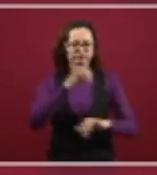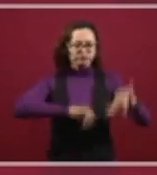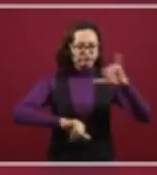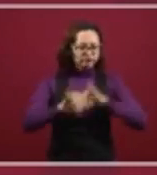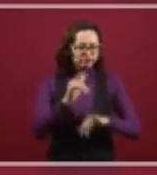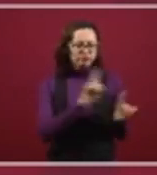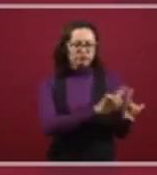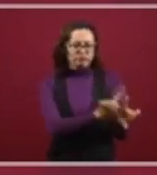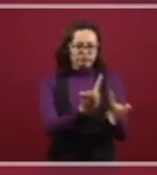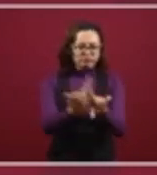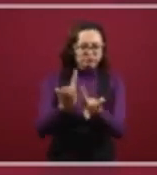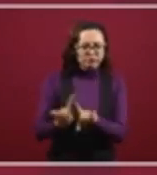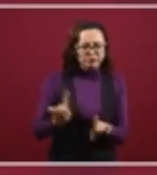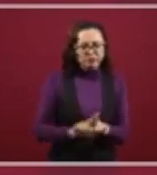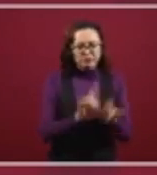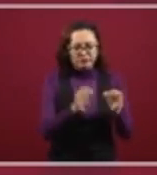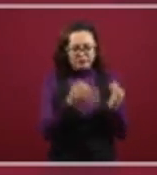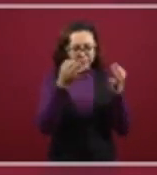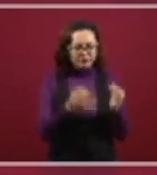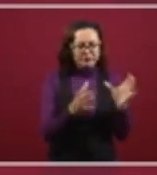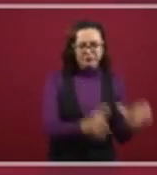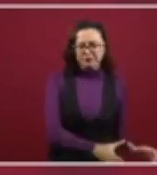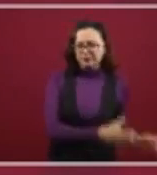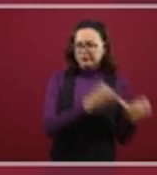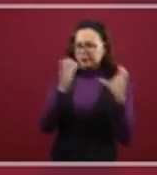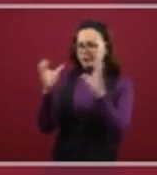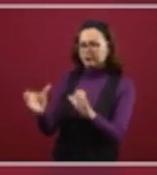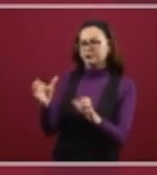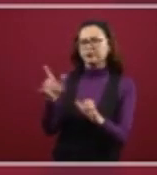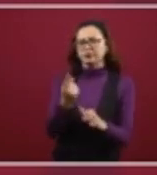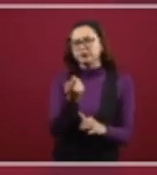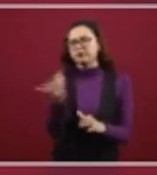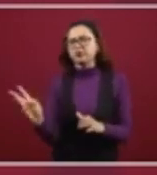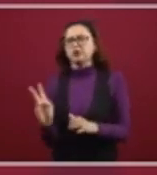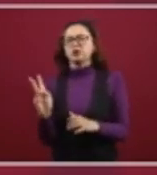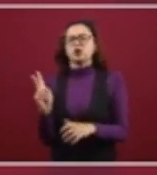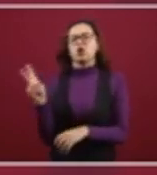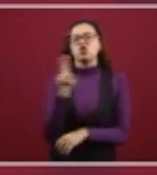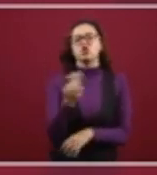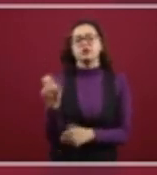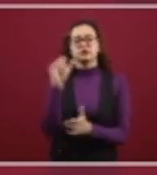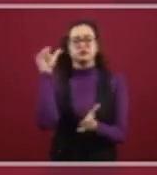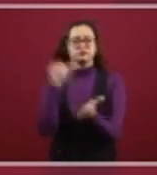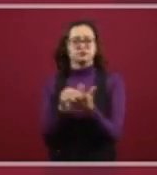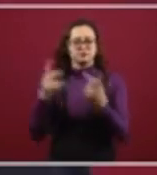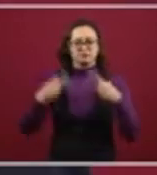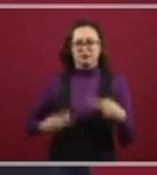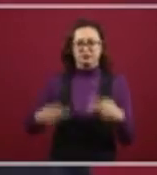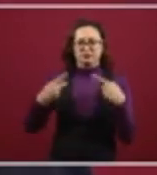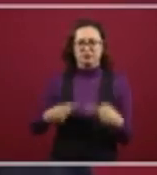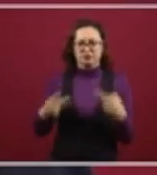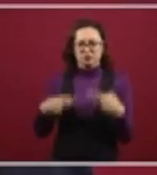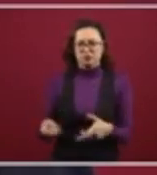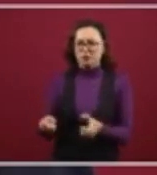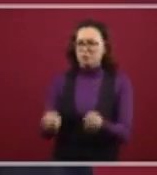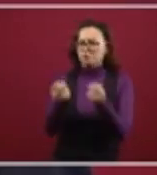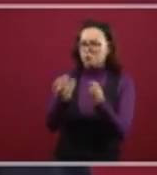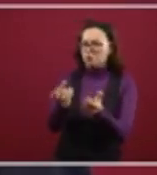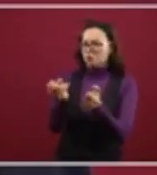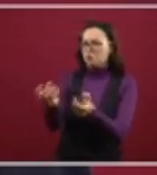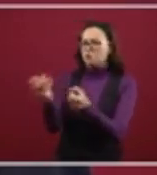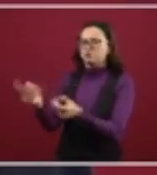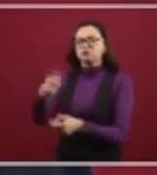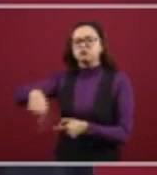a más de 200 mil productores, la mayoría